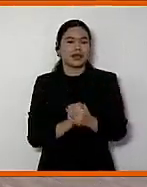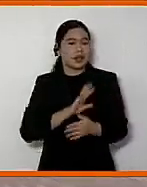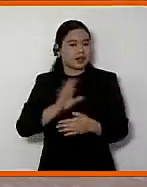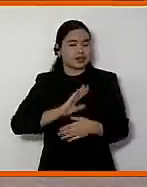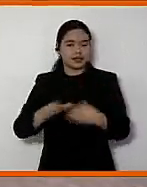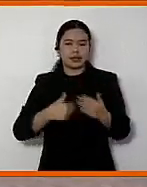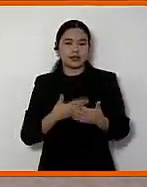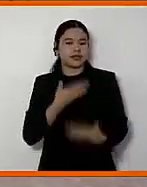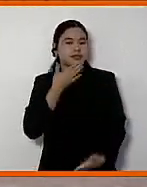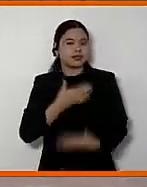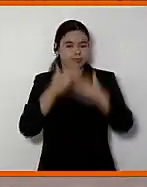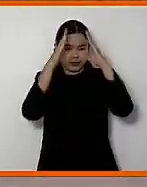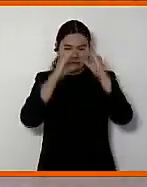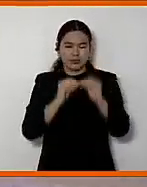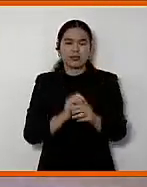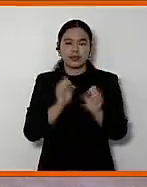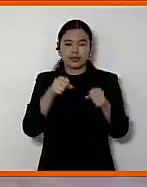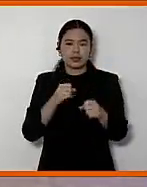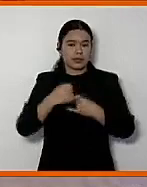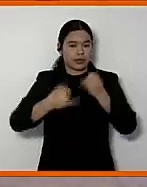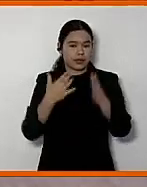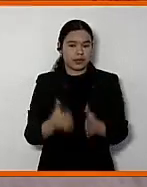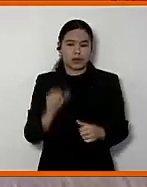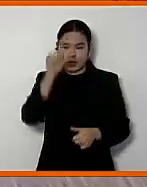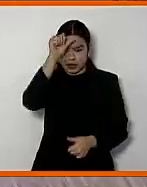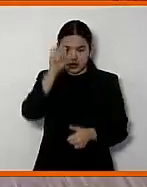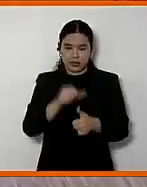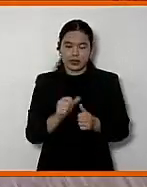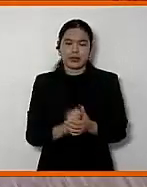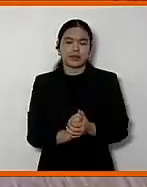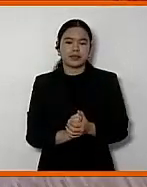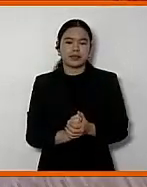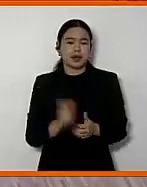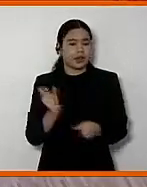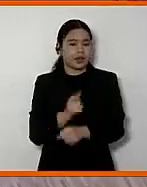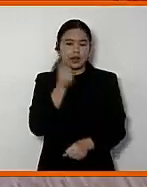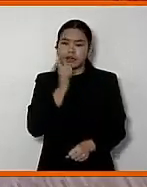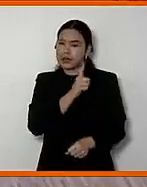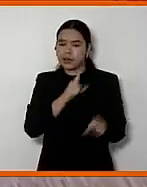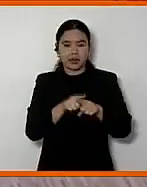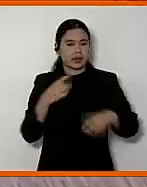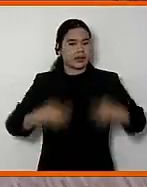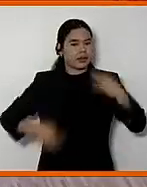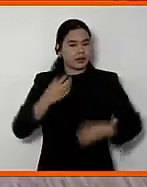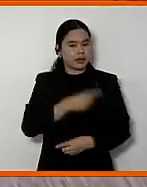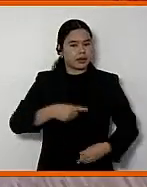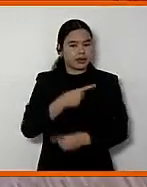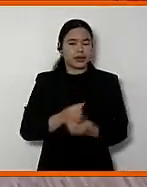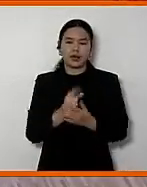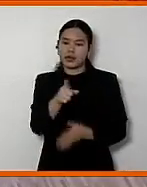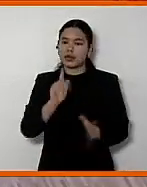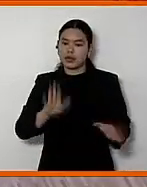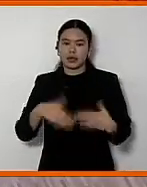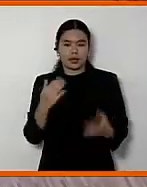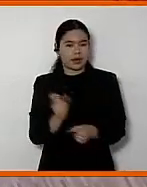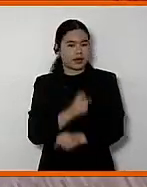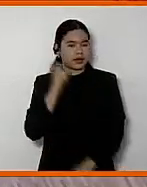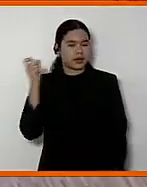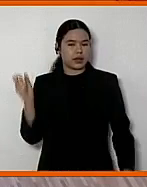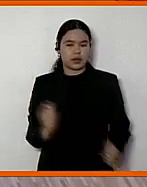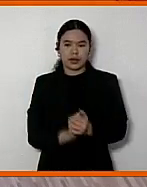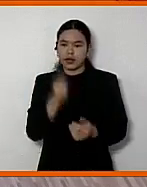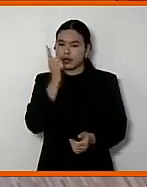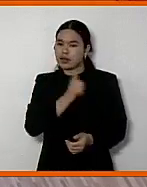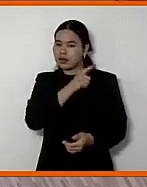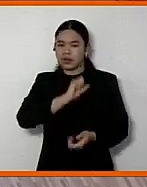deseándoles una hermosa noche que cada uno de nuestros jugadores recuerde llegará hasta la Loto también esta alegría y diversión y voz como te la